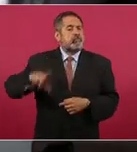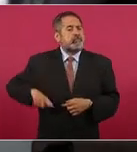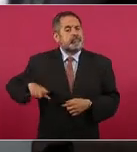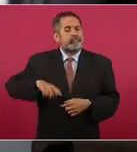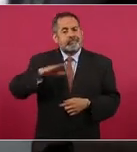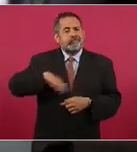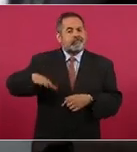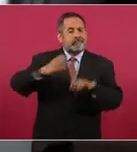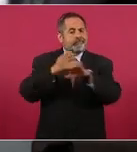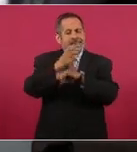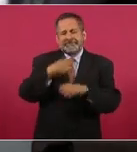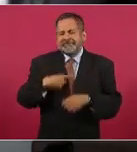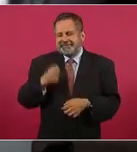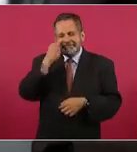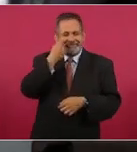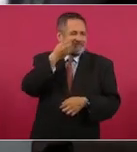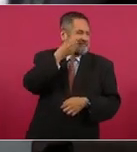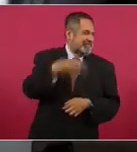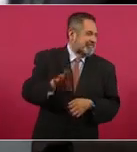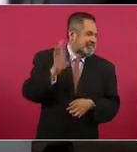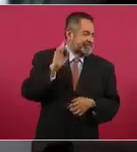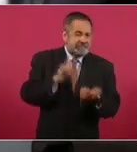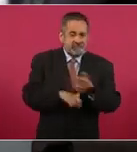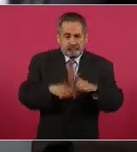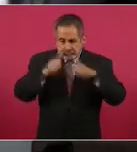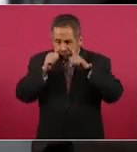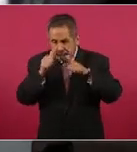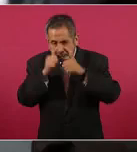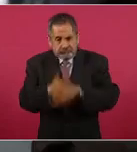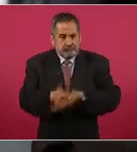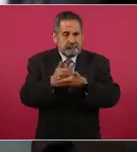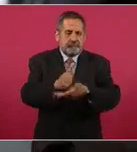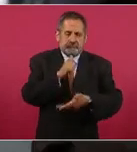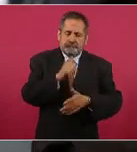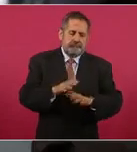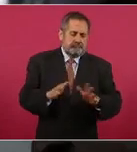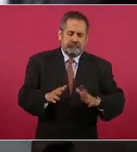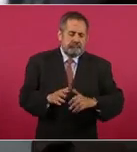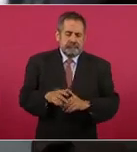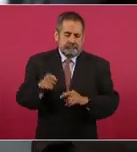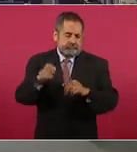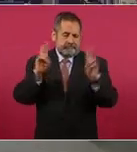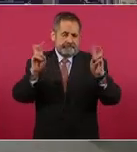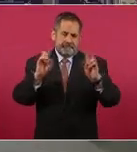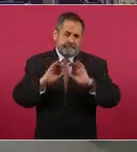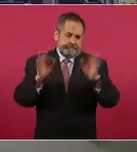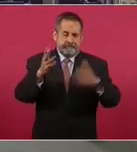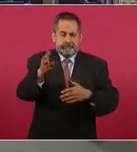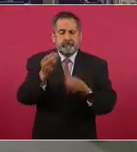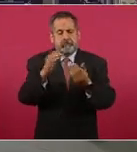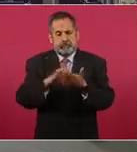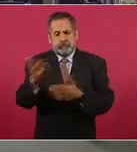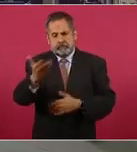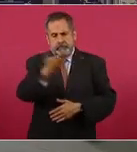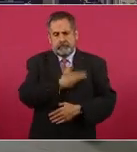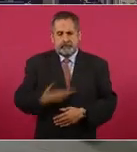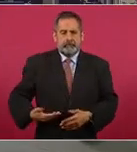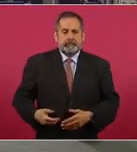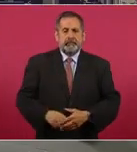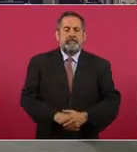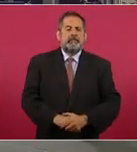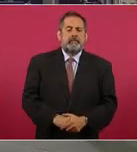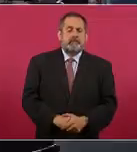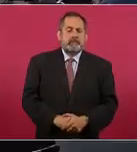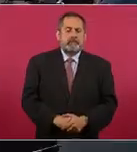estado ni le importa ni está prestando atención a este tema tan delicado. Muchas gracias, señor presidente. Sí.